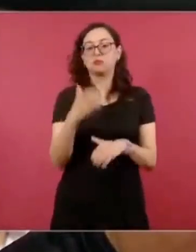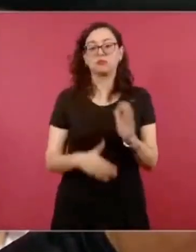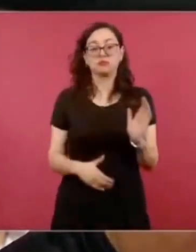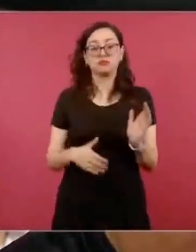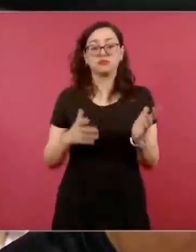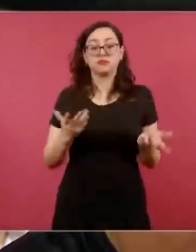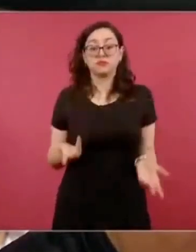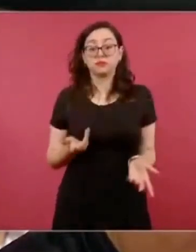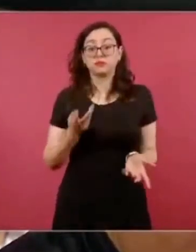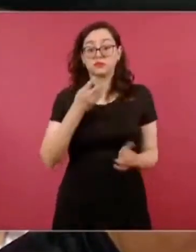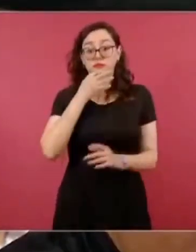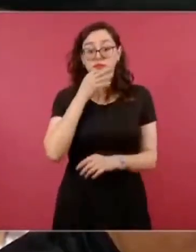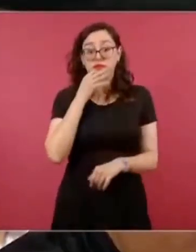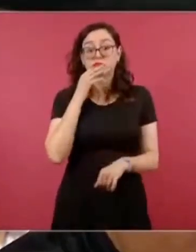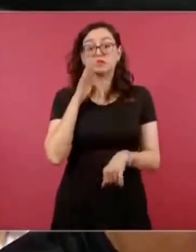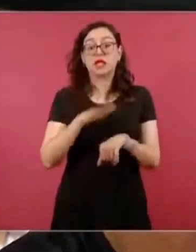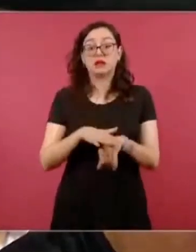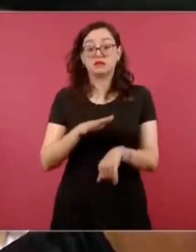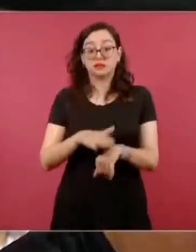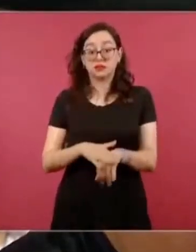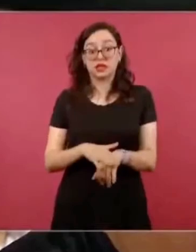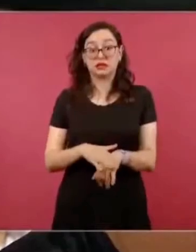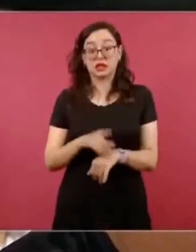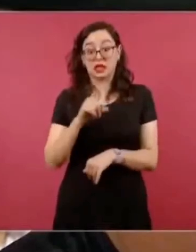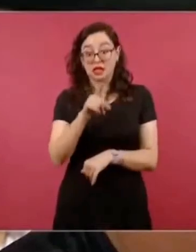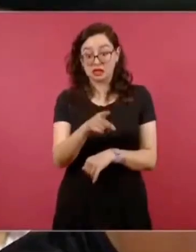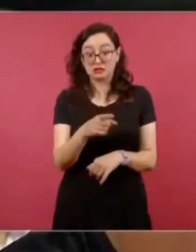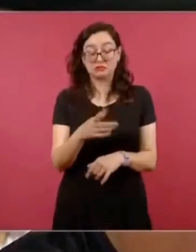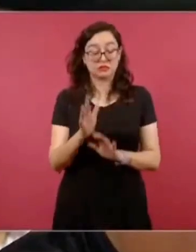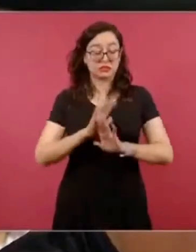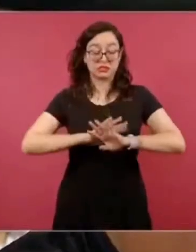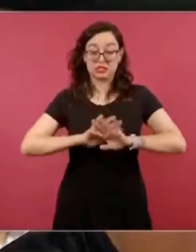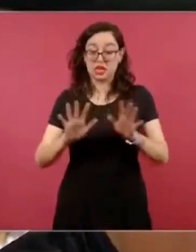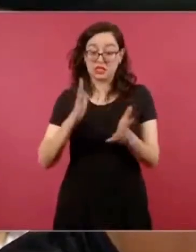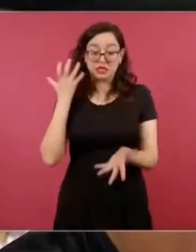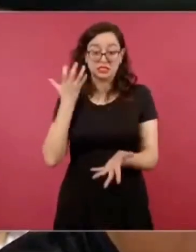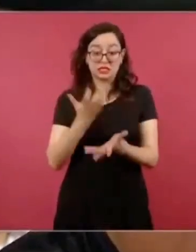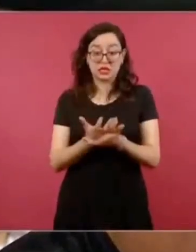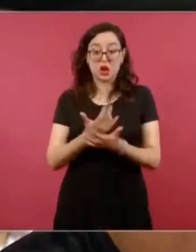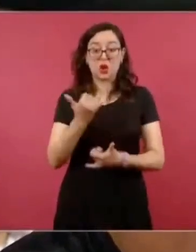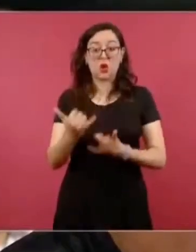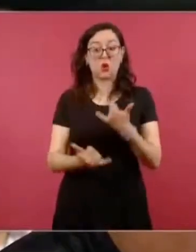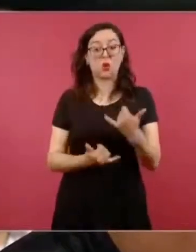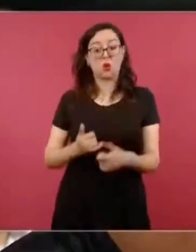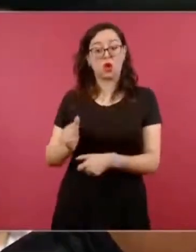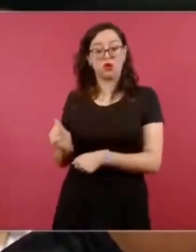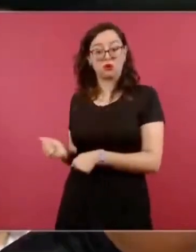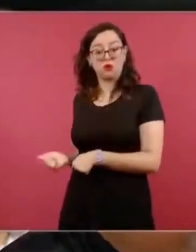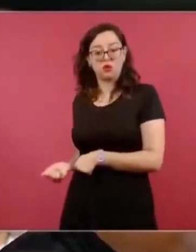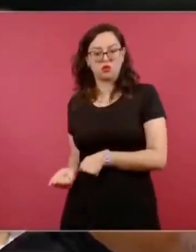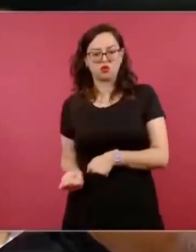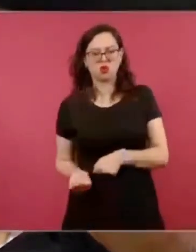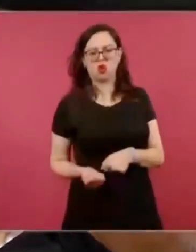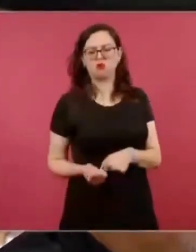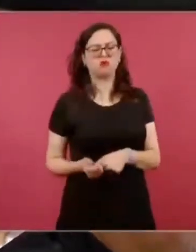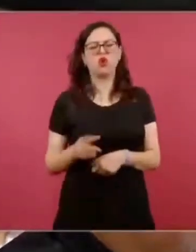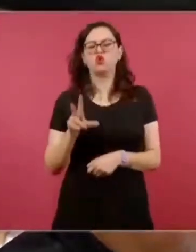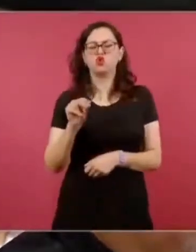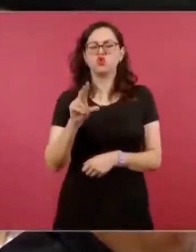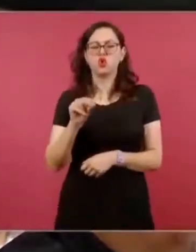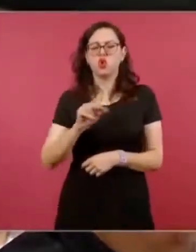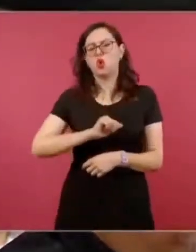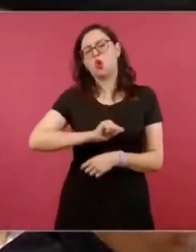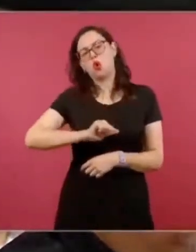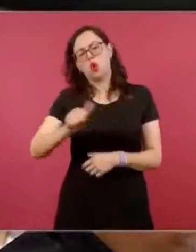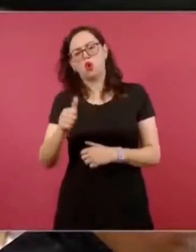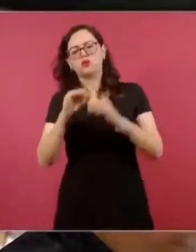Advierte que no se va a ir a jugar golf, porque dice que pues que no, que va a seguir en esto de la producción de medios, pero en